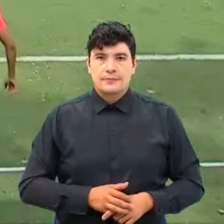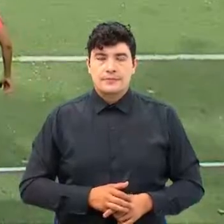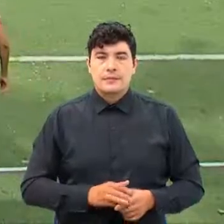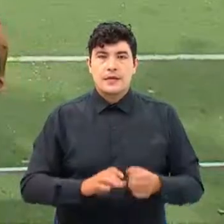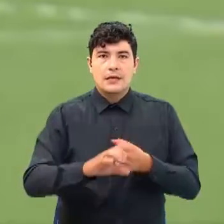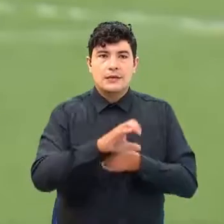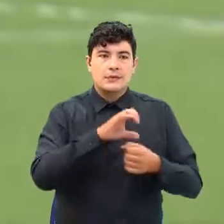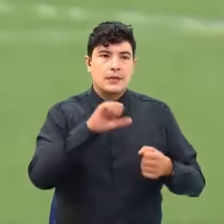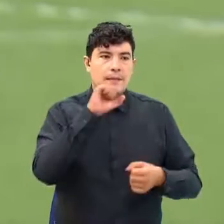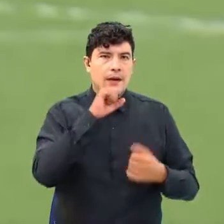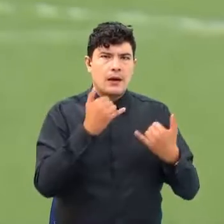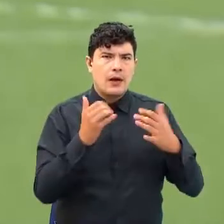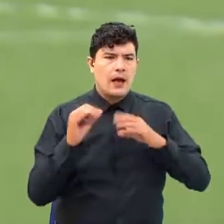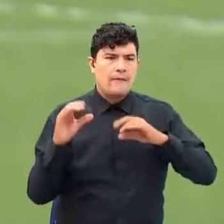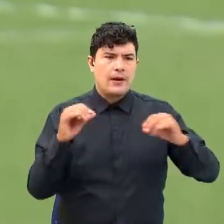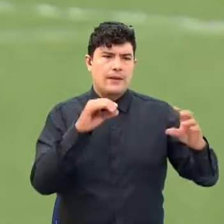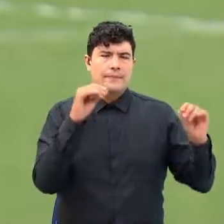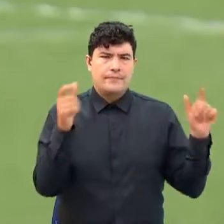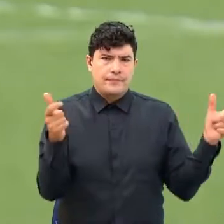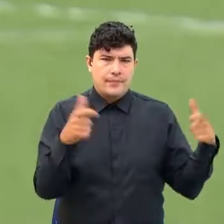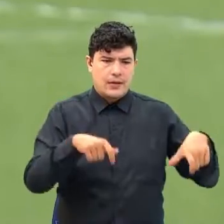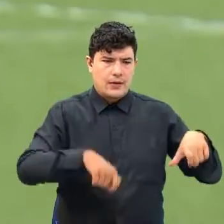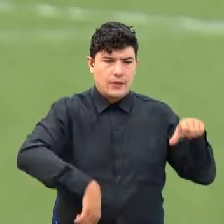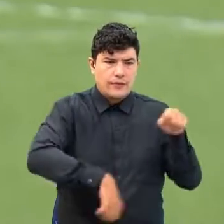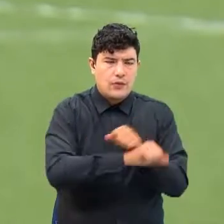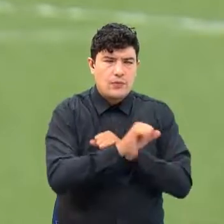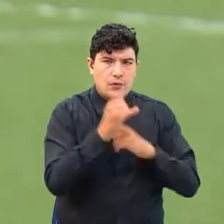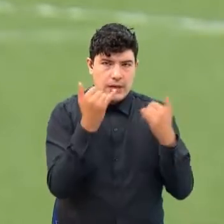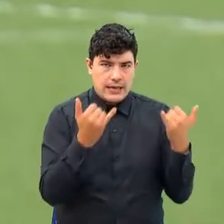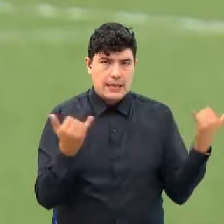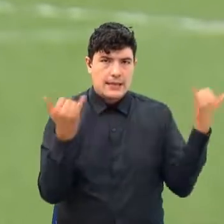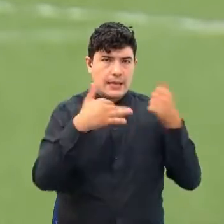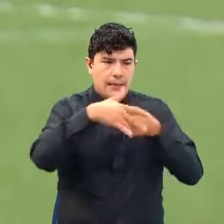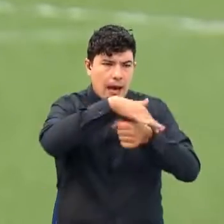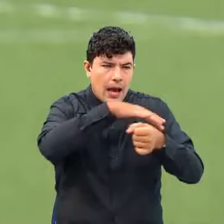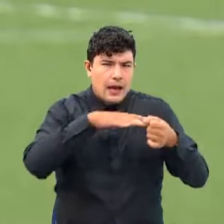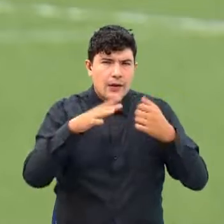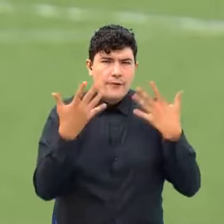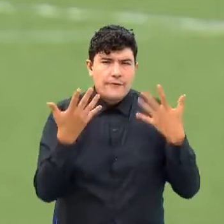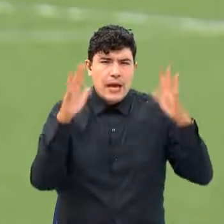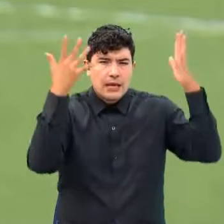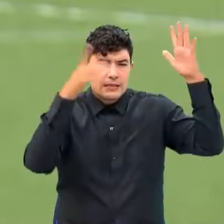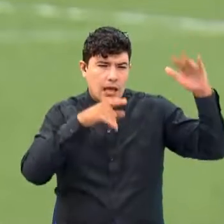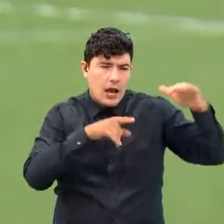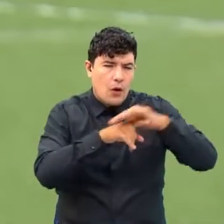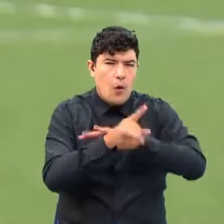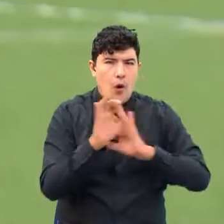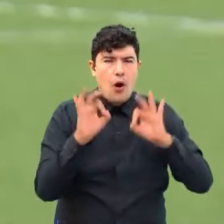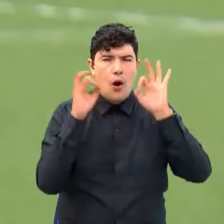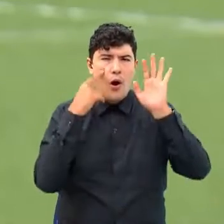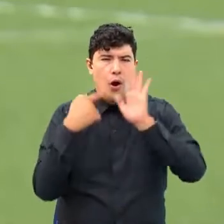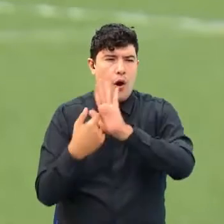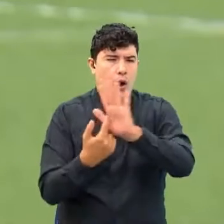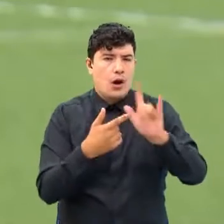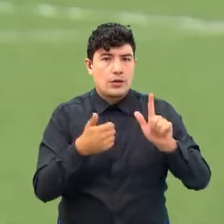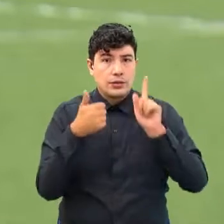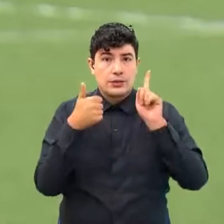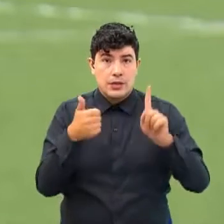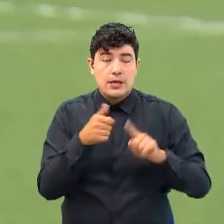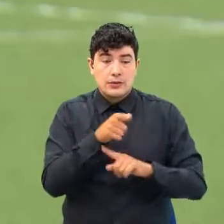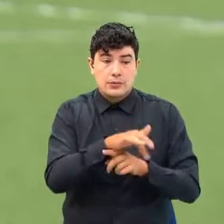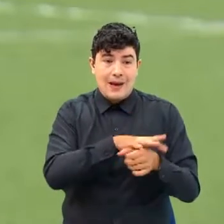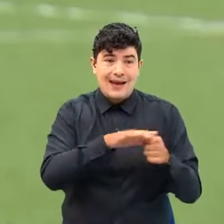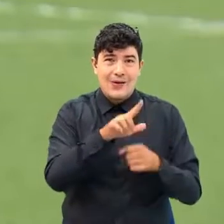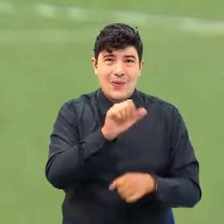para Barranca Bermeja hablar del microfútbol Interbarrios, porque también hubo fiesta, hubo goles y hubo espectáculo. El barrio Las Playas se quedó con el título de este